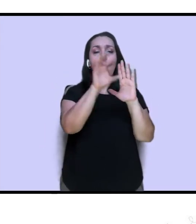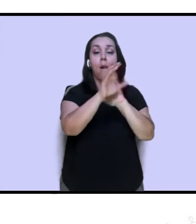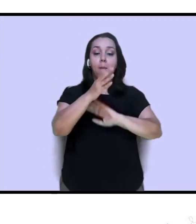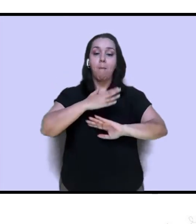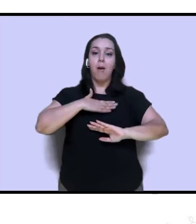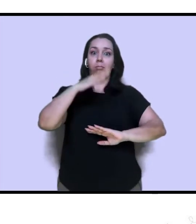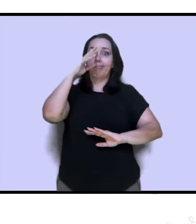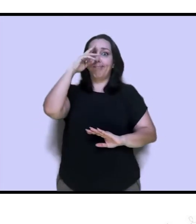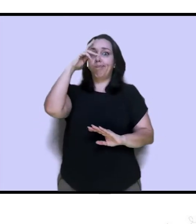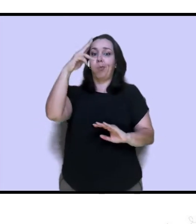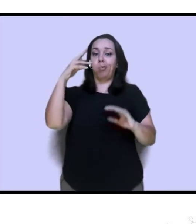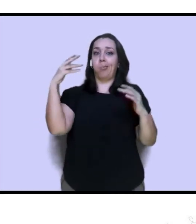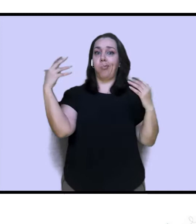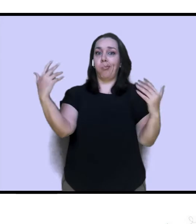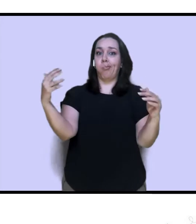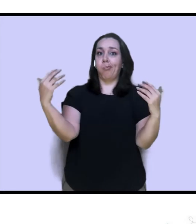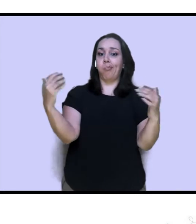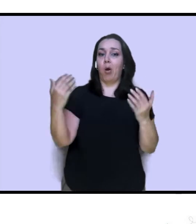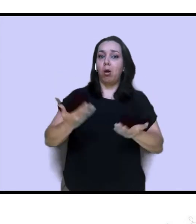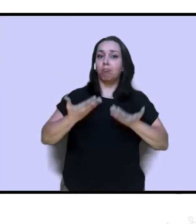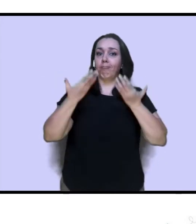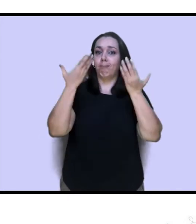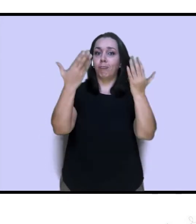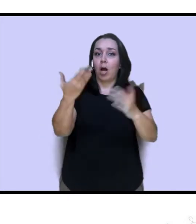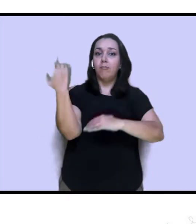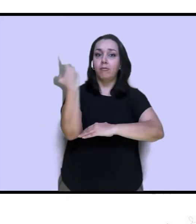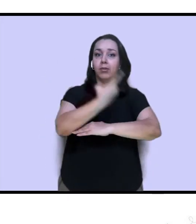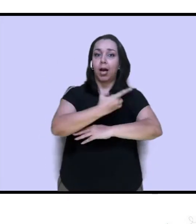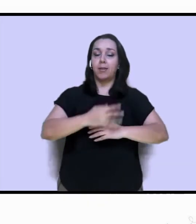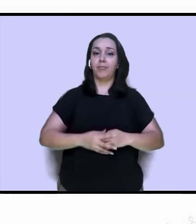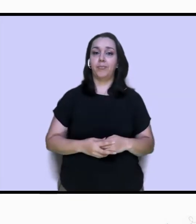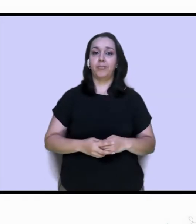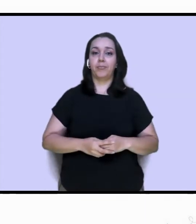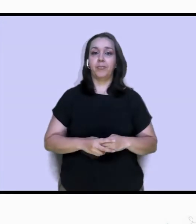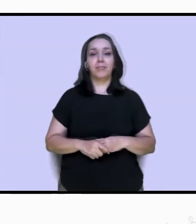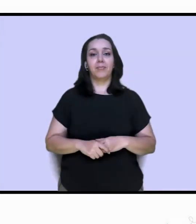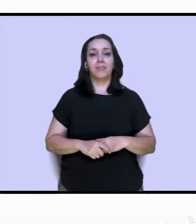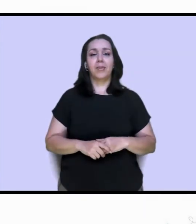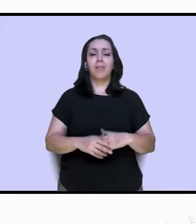Curricular, y para mí es un honor poderme dirigir a ustedes en este día.